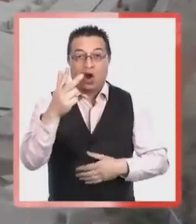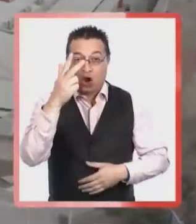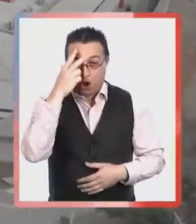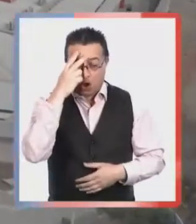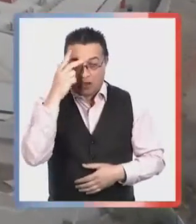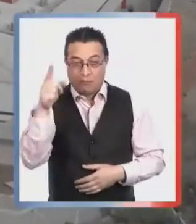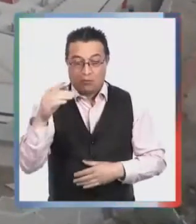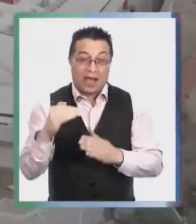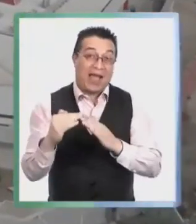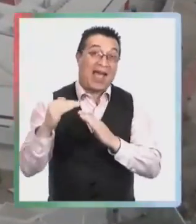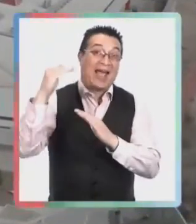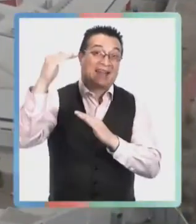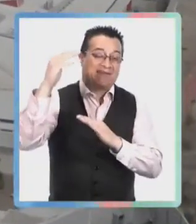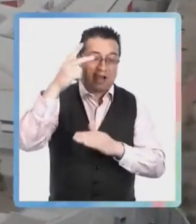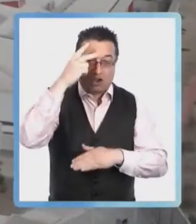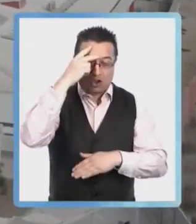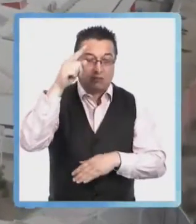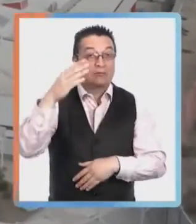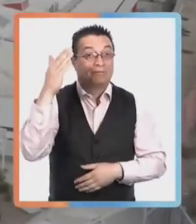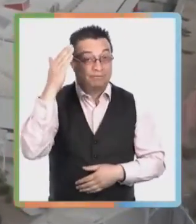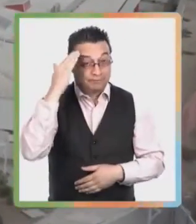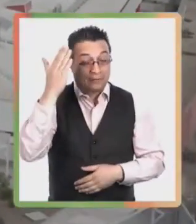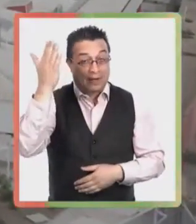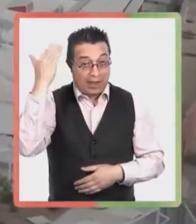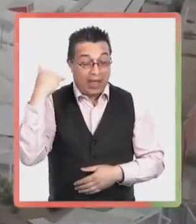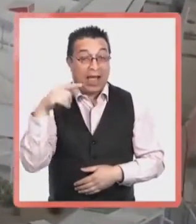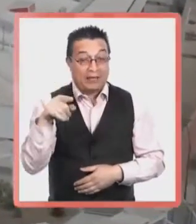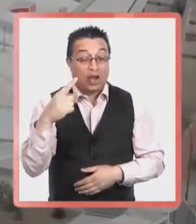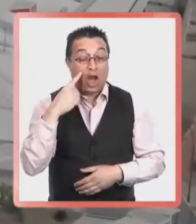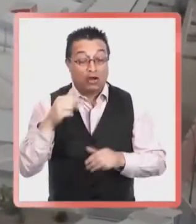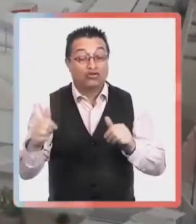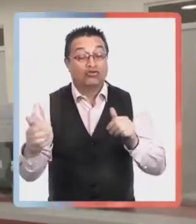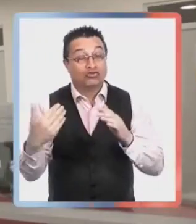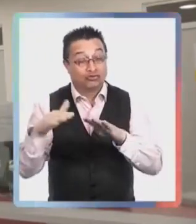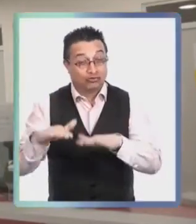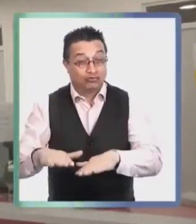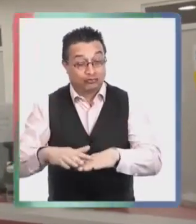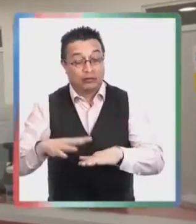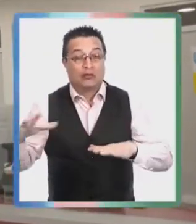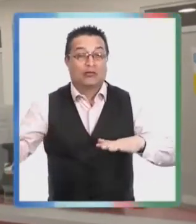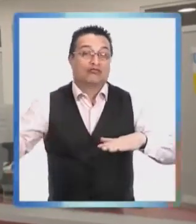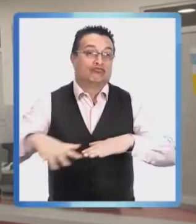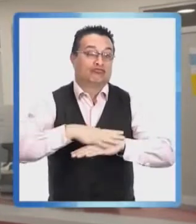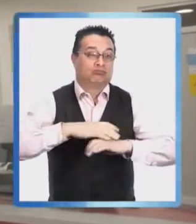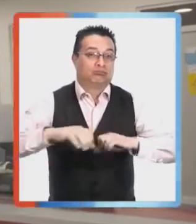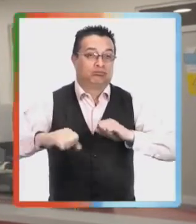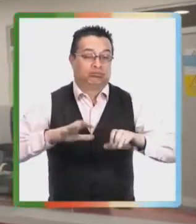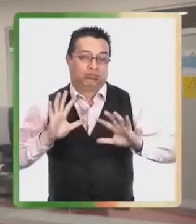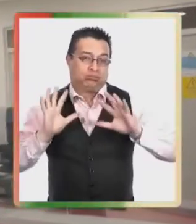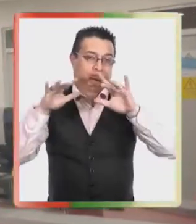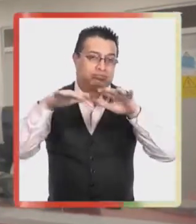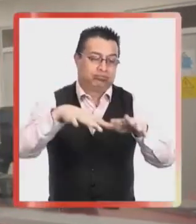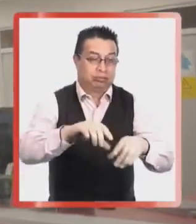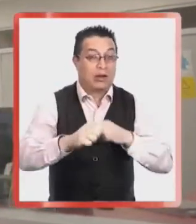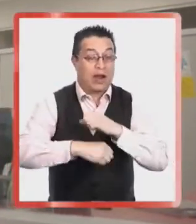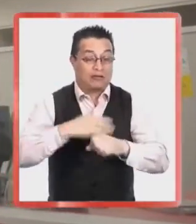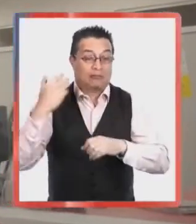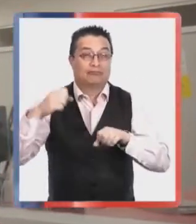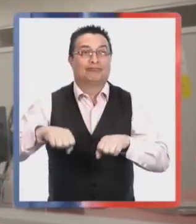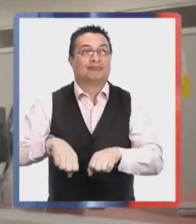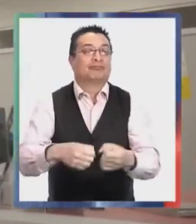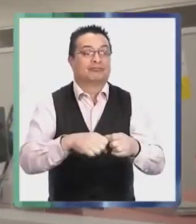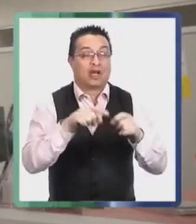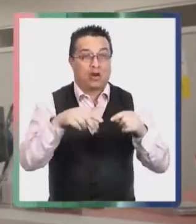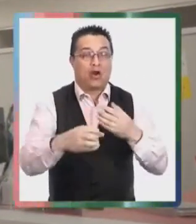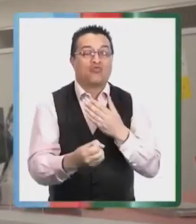coquimbo que está arriba en la parte alta de coquimbo recordemos que el instituto teníamos ahí fue arrasado por el tsunami hace algunos